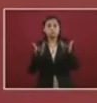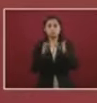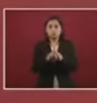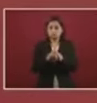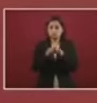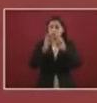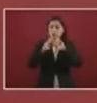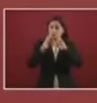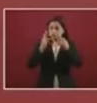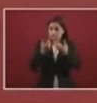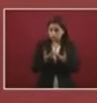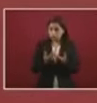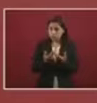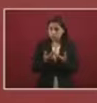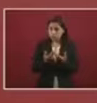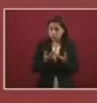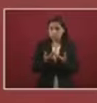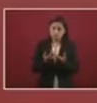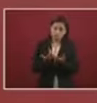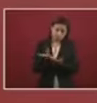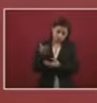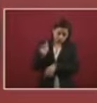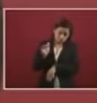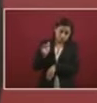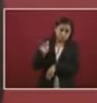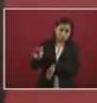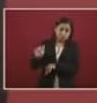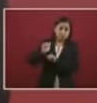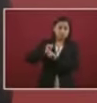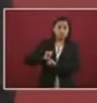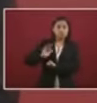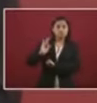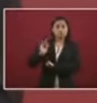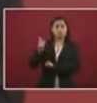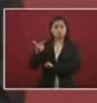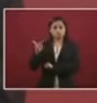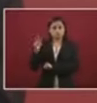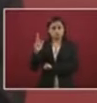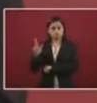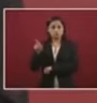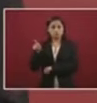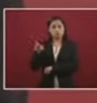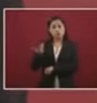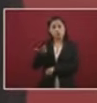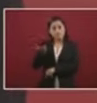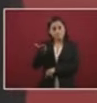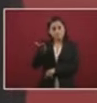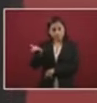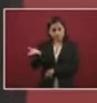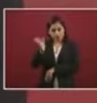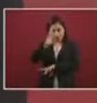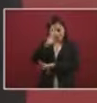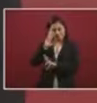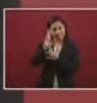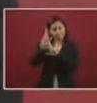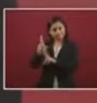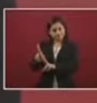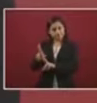solicitarle formalmente al fiscal y respetuosamente que les